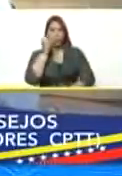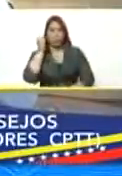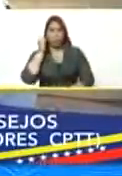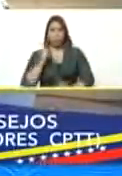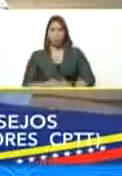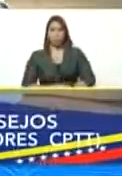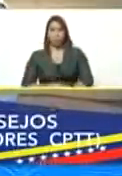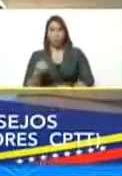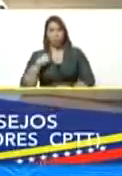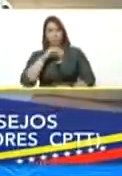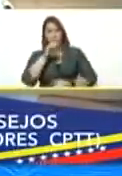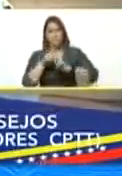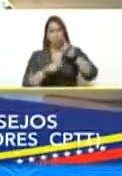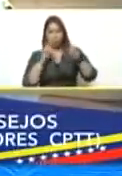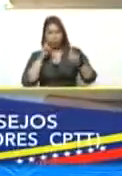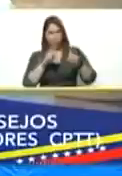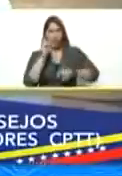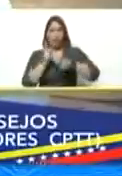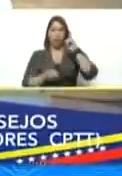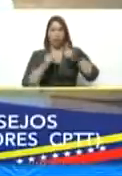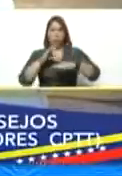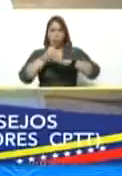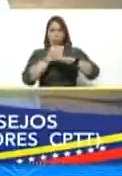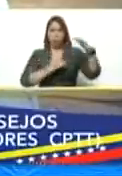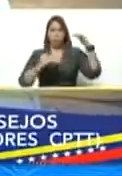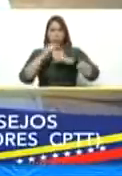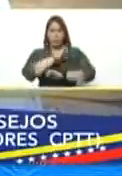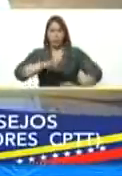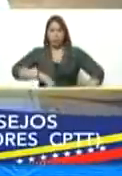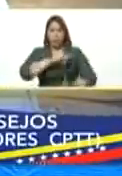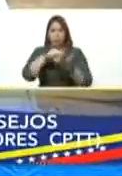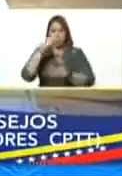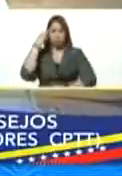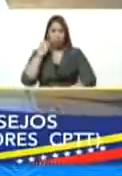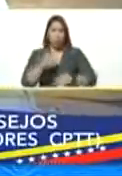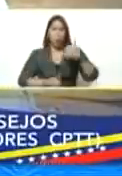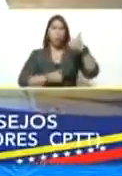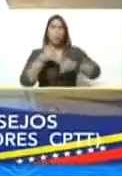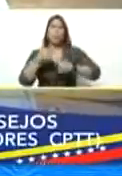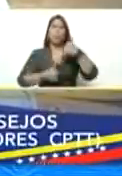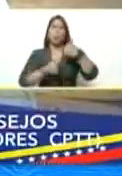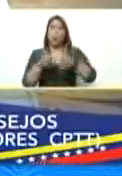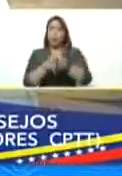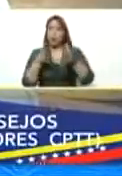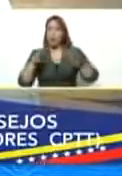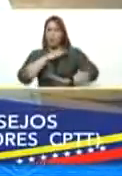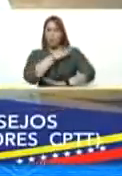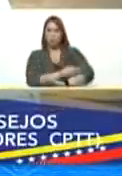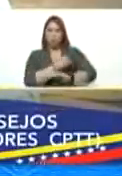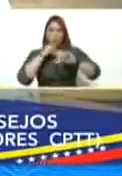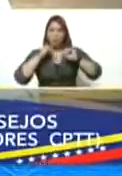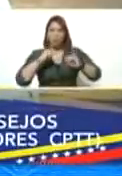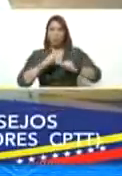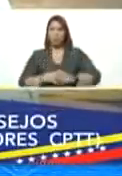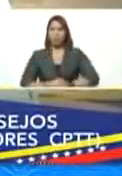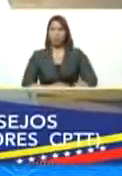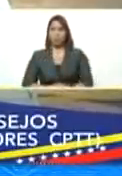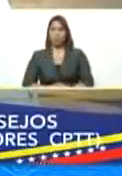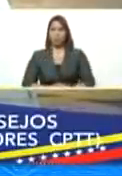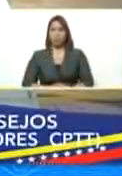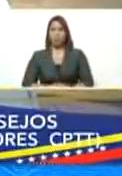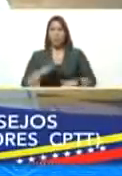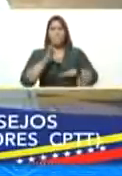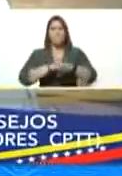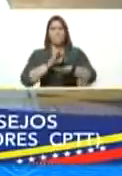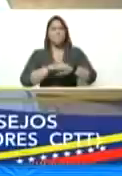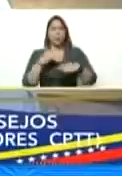Yo les pregunto, viendo aquí a algunos oficiales de las Fuerzas Armadas, ¿cuál es la gran fortaleza y el porqué